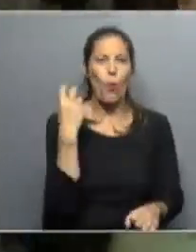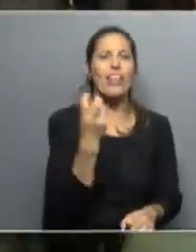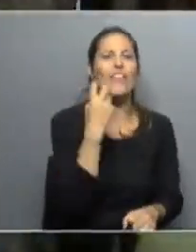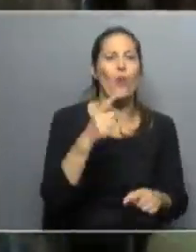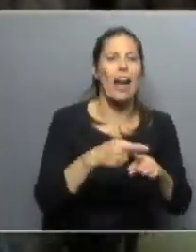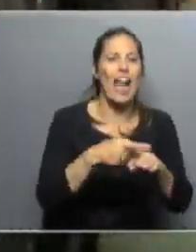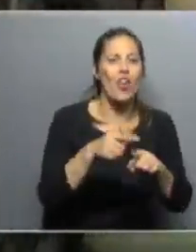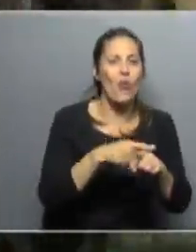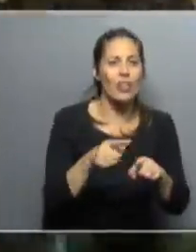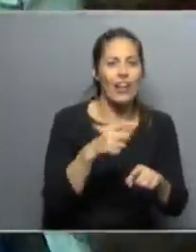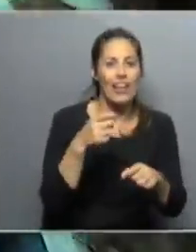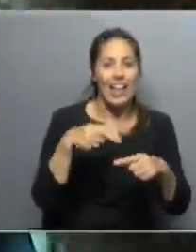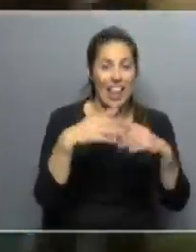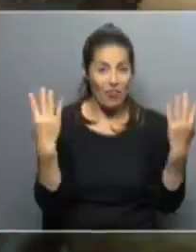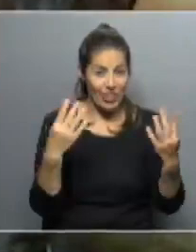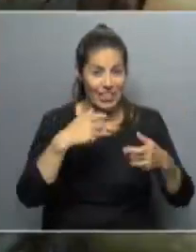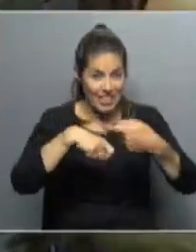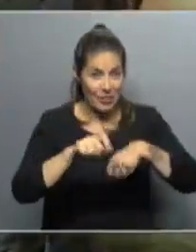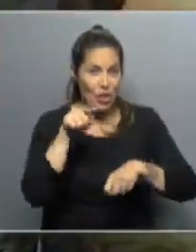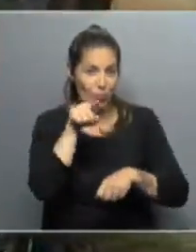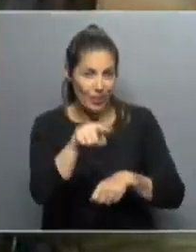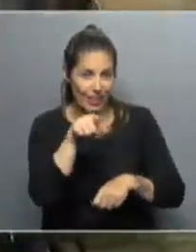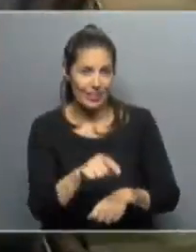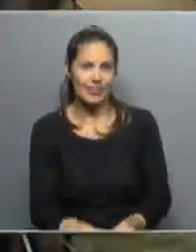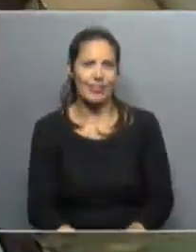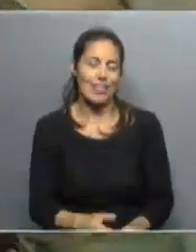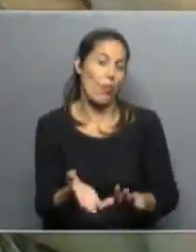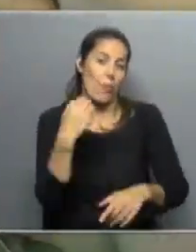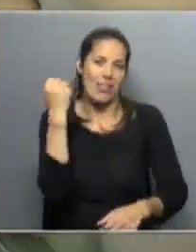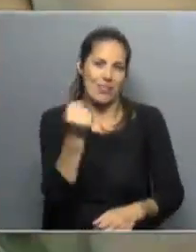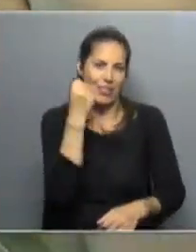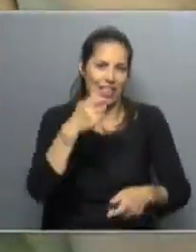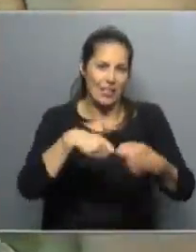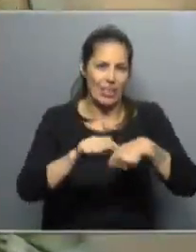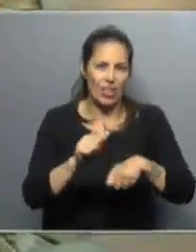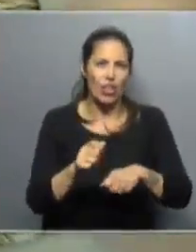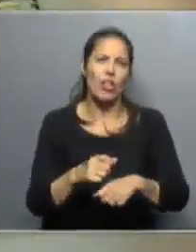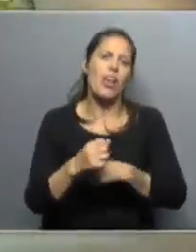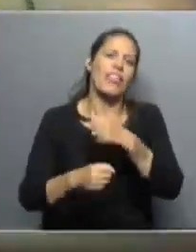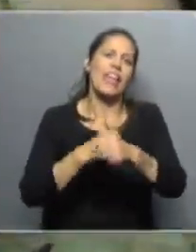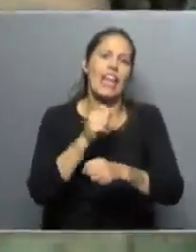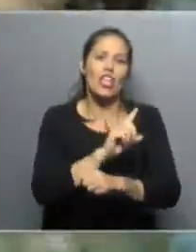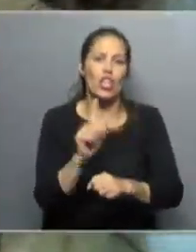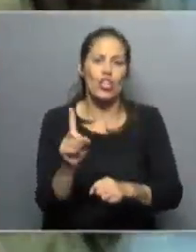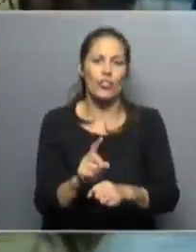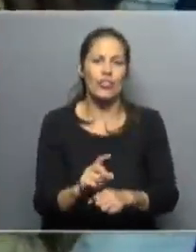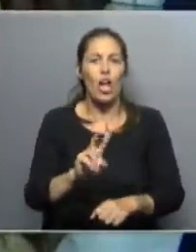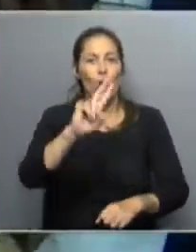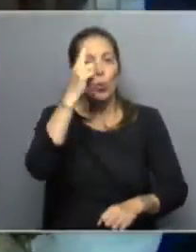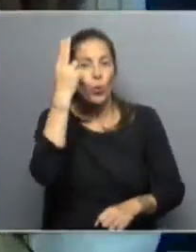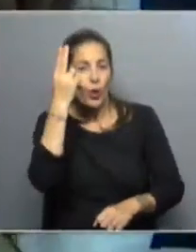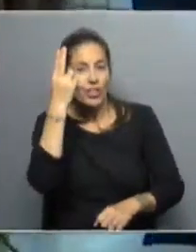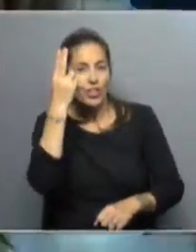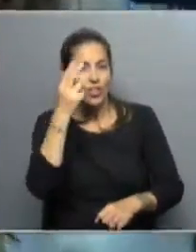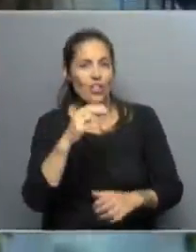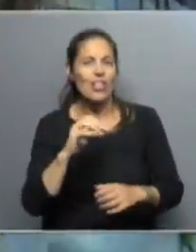fiesta se vendió muy bien, ¿viste? Este busto de novia fue la estrella de la fiesta. Después, durante el año, no. Y el uruguayo, entonces,